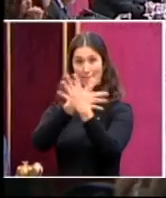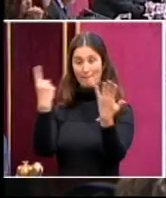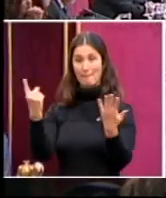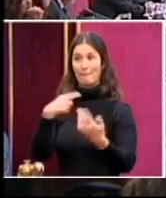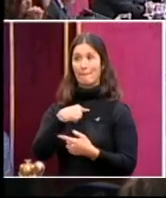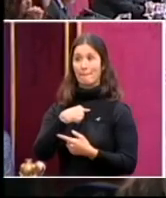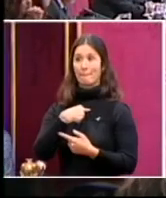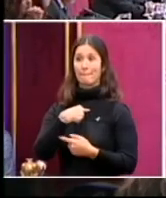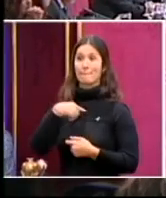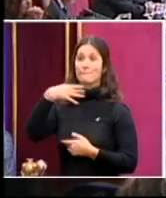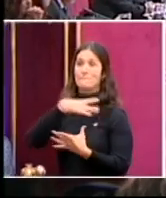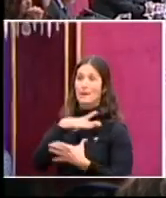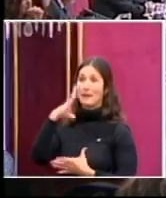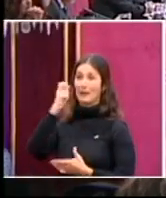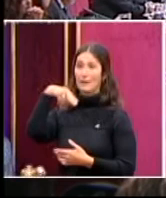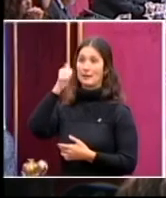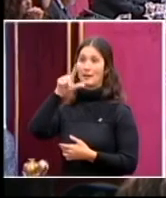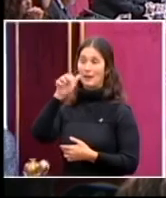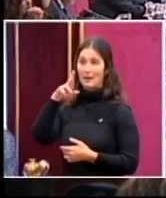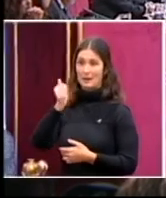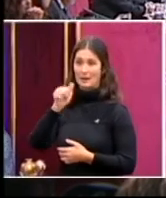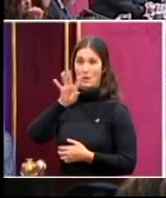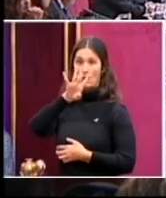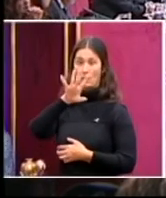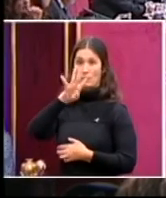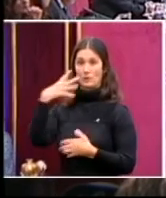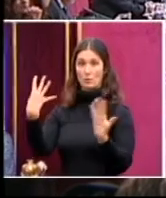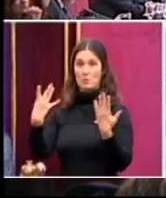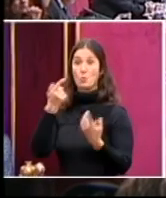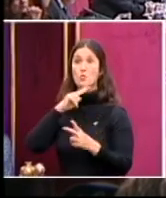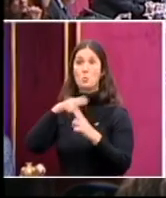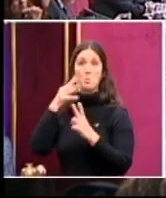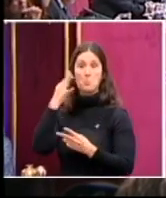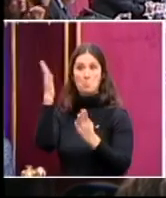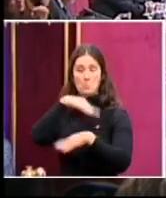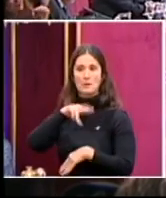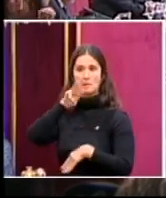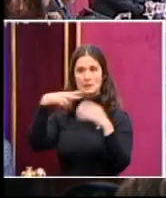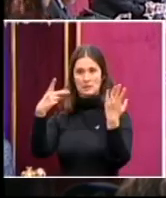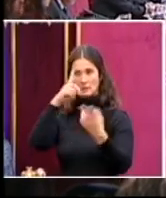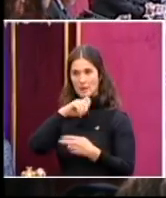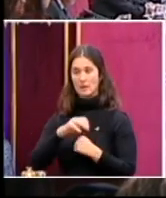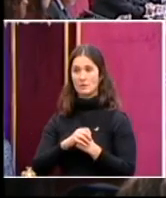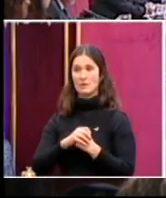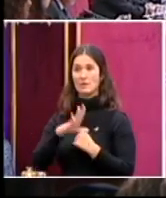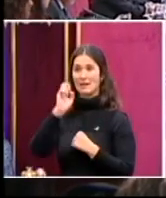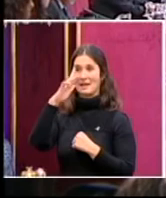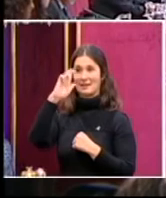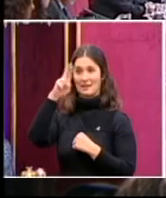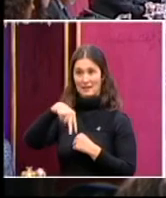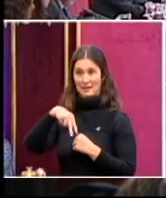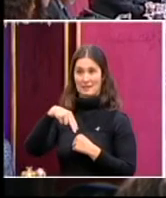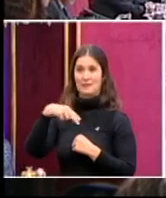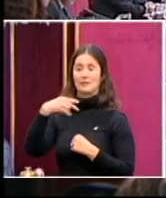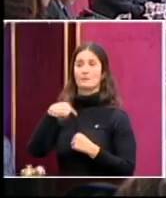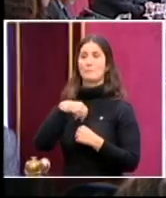María Candelaria González Dorta, de 50 años, una mujer de nombre y apellido no conocido, de 37 años, Caterine Giselle Angulo